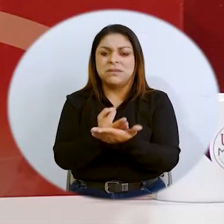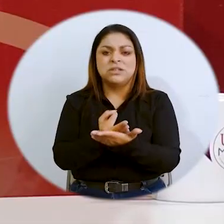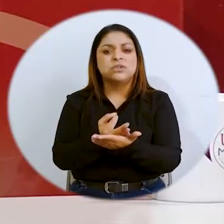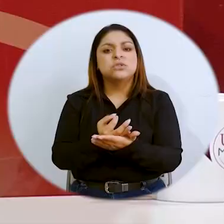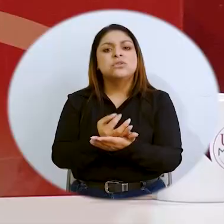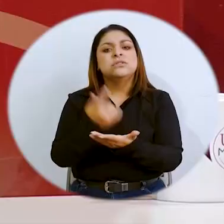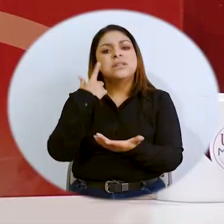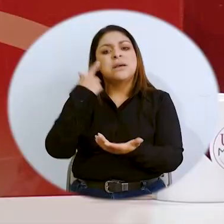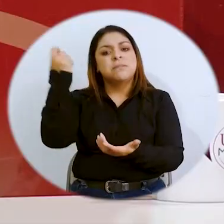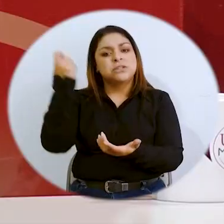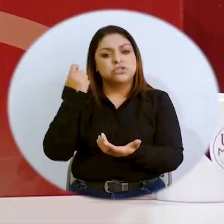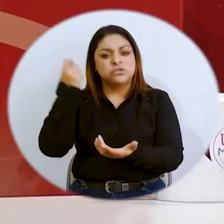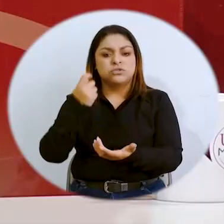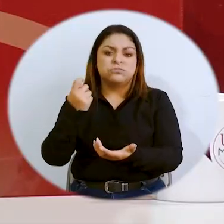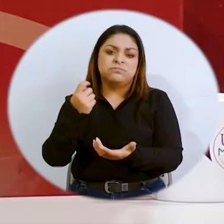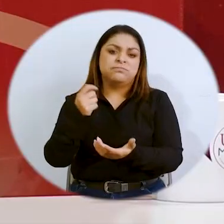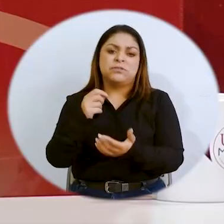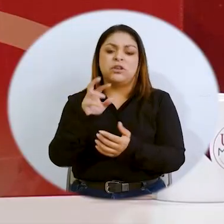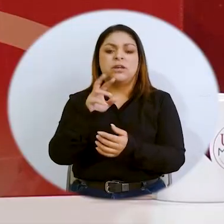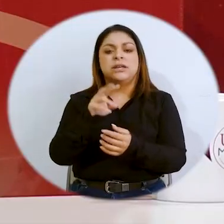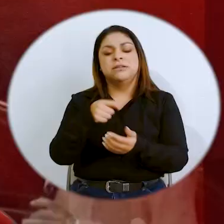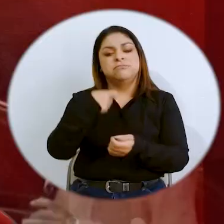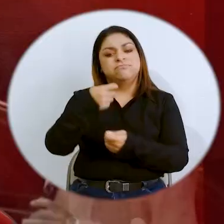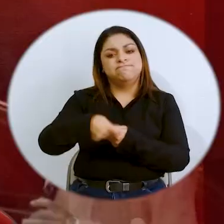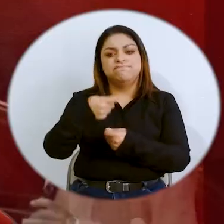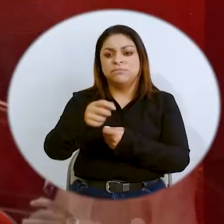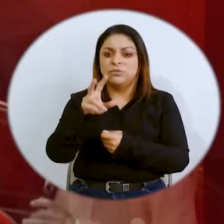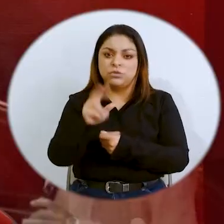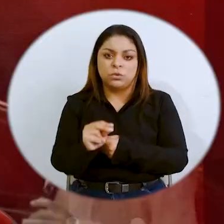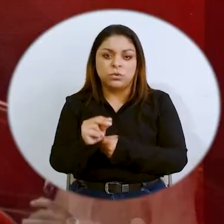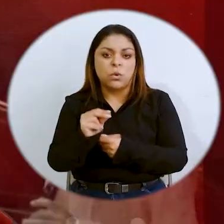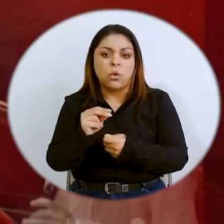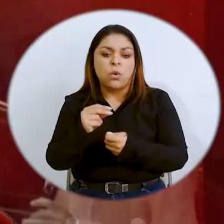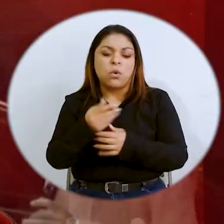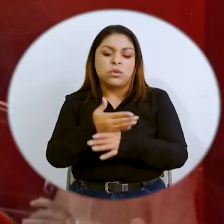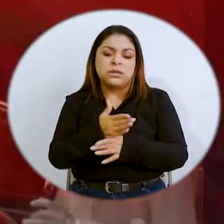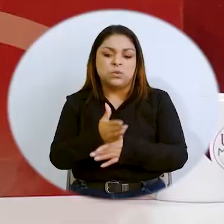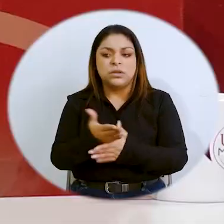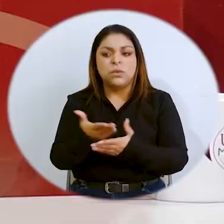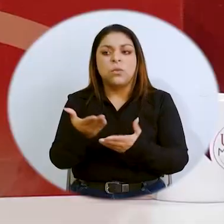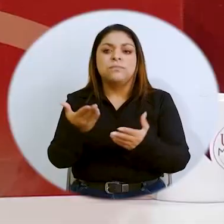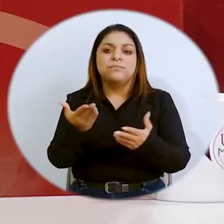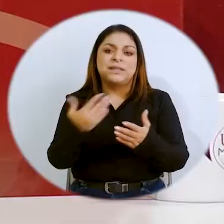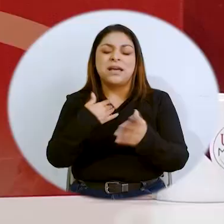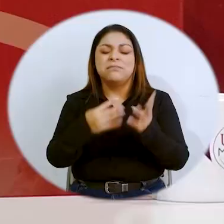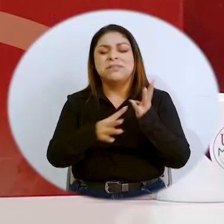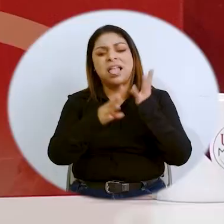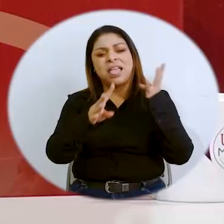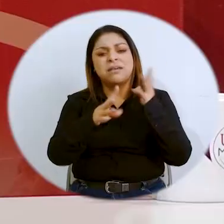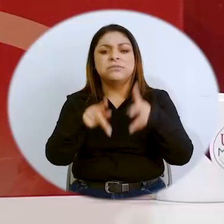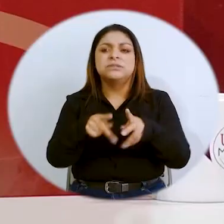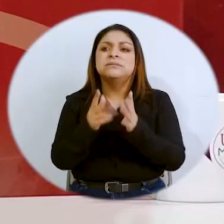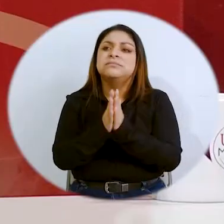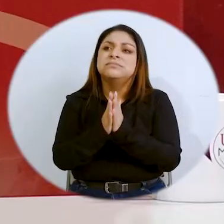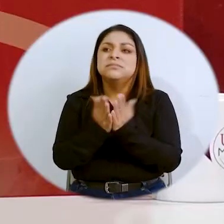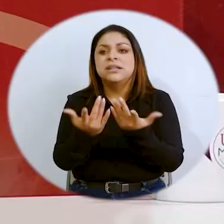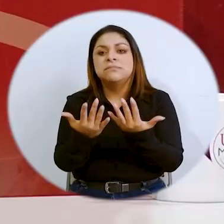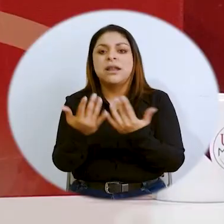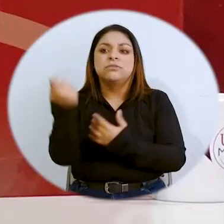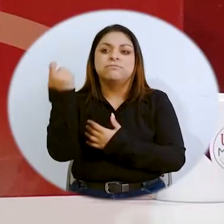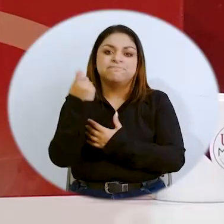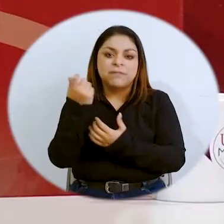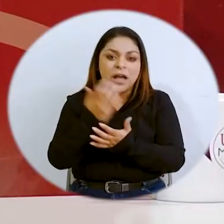temas del régimen no contributivo de pensiones y hay una fila enorme de personas que están esperando una